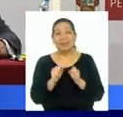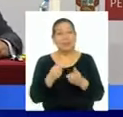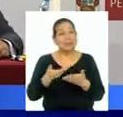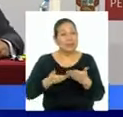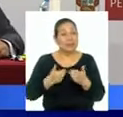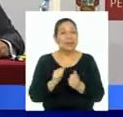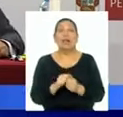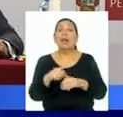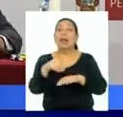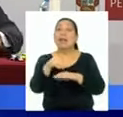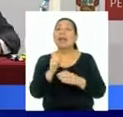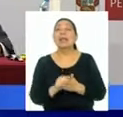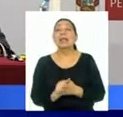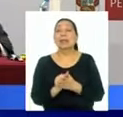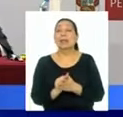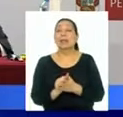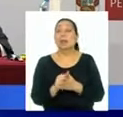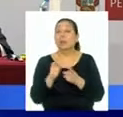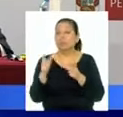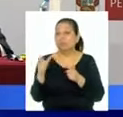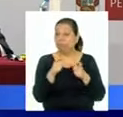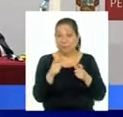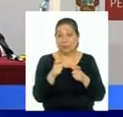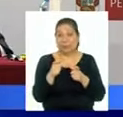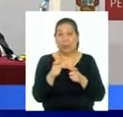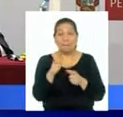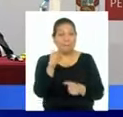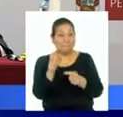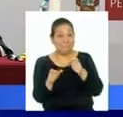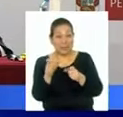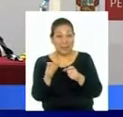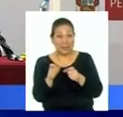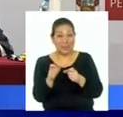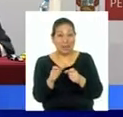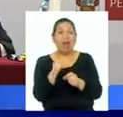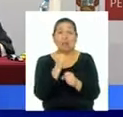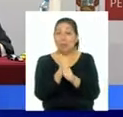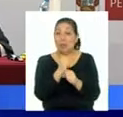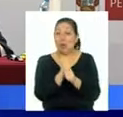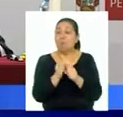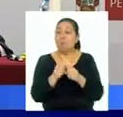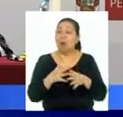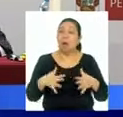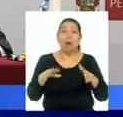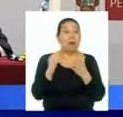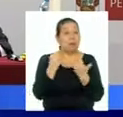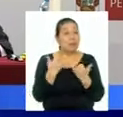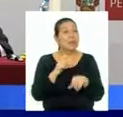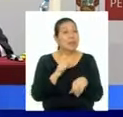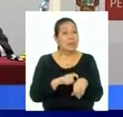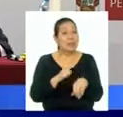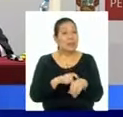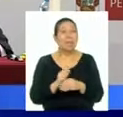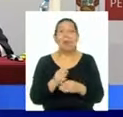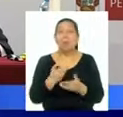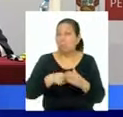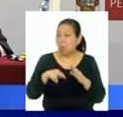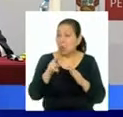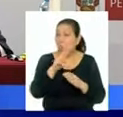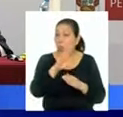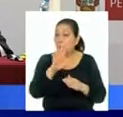licencia están en las calles. La Superintendencia Nacional de Migraciones ha trabajado intensamente en este periodo. Se emitieron